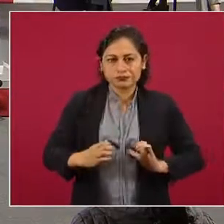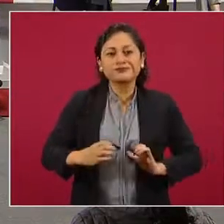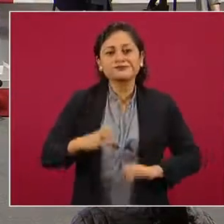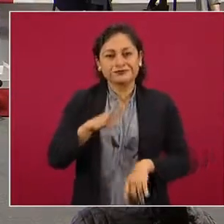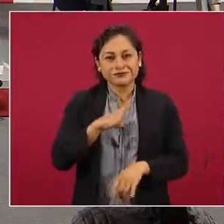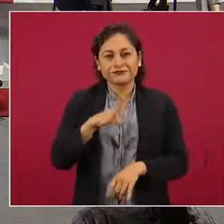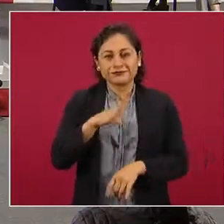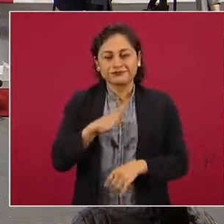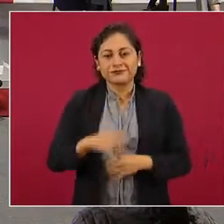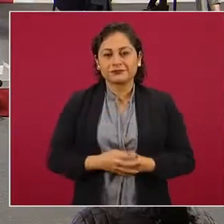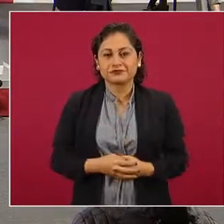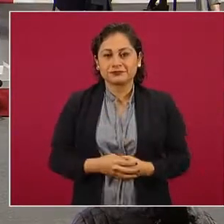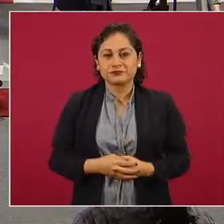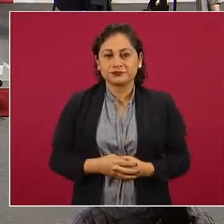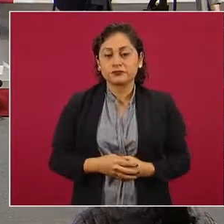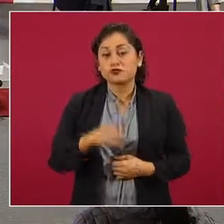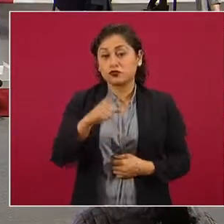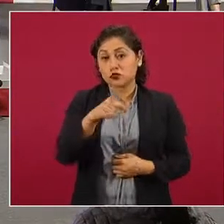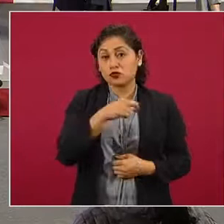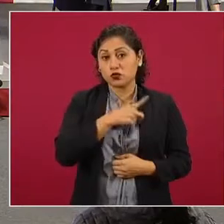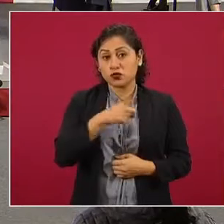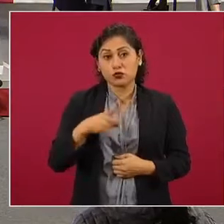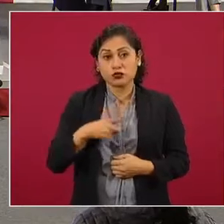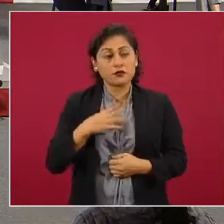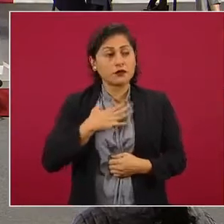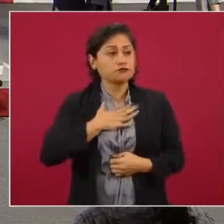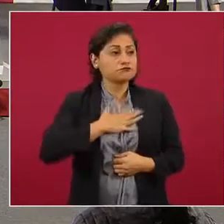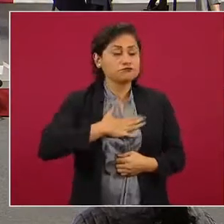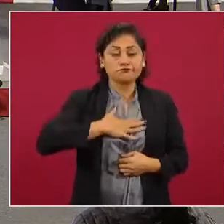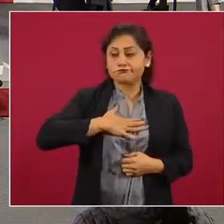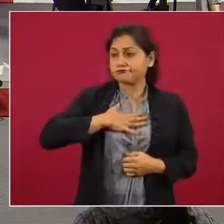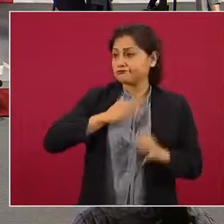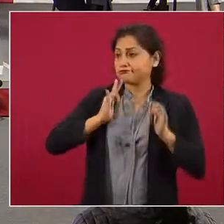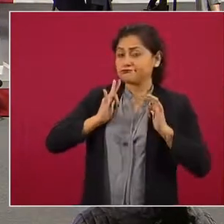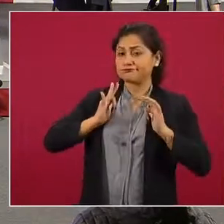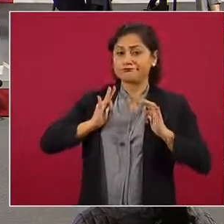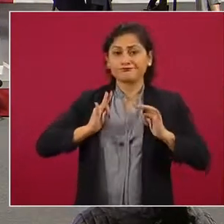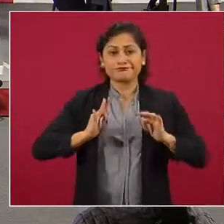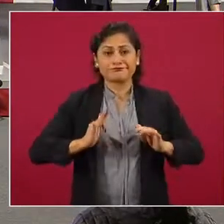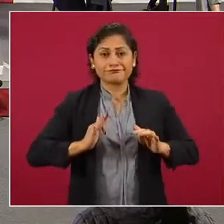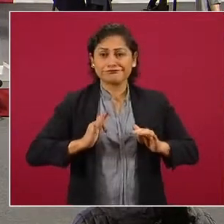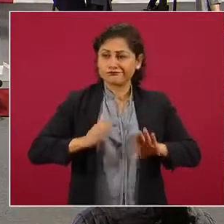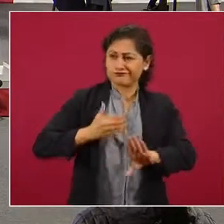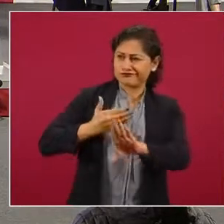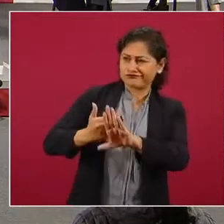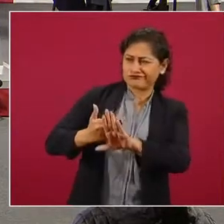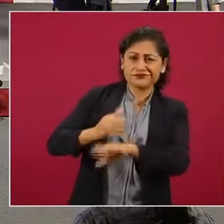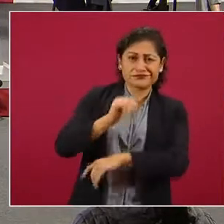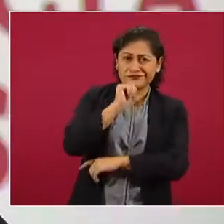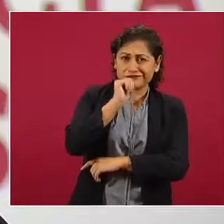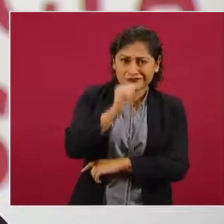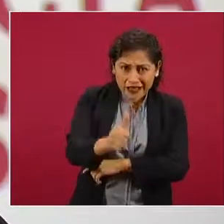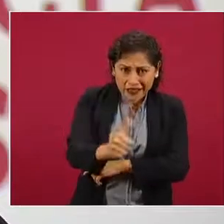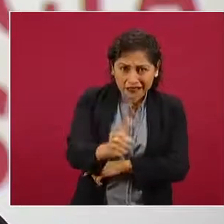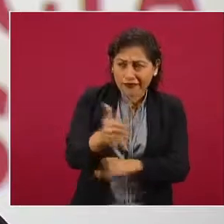Goza sin más limitaciones que la de no dañar a nadie y no hacer daño a tu propia